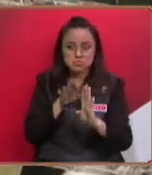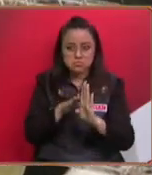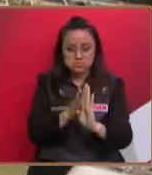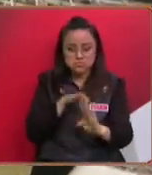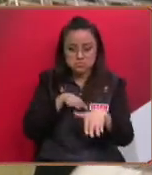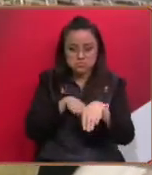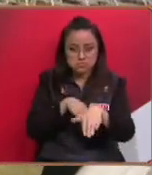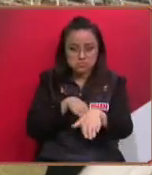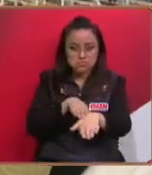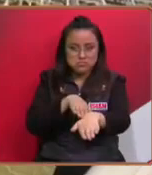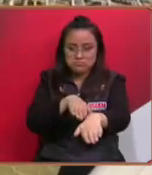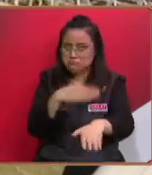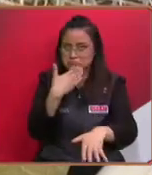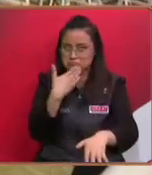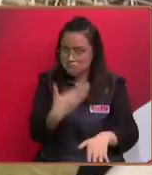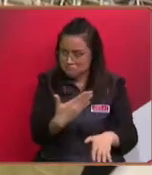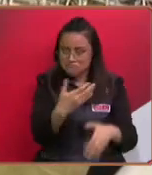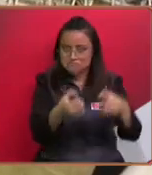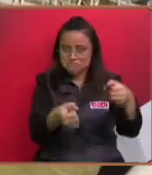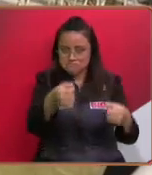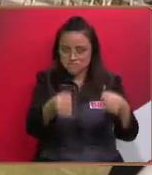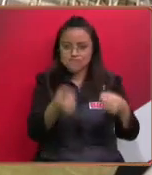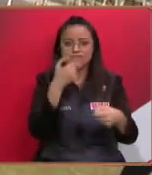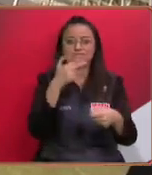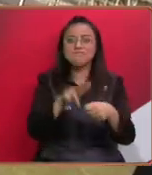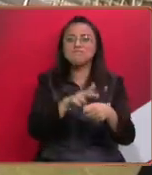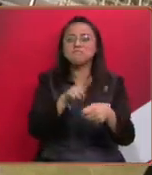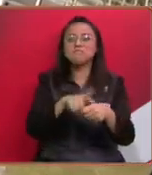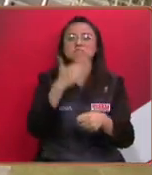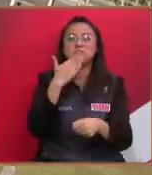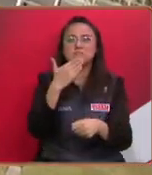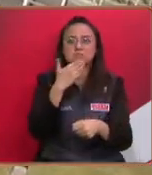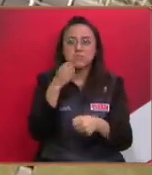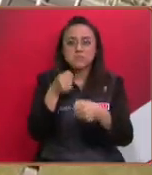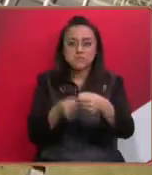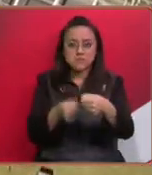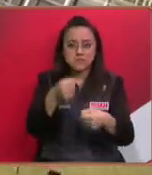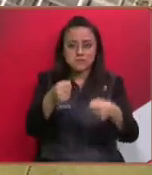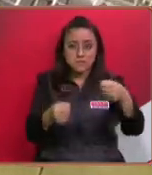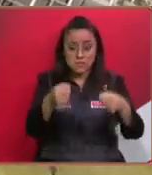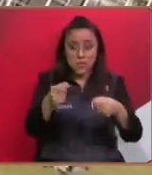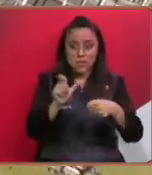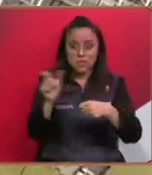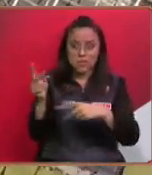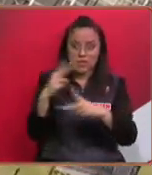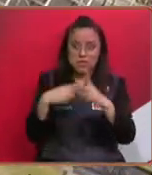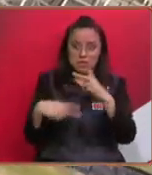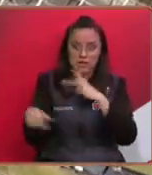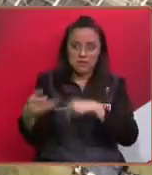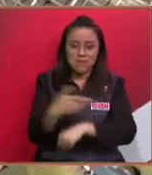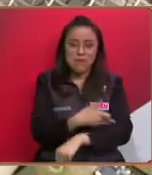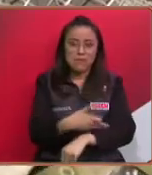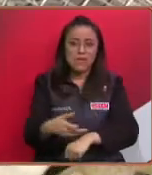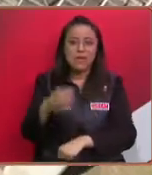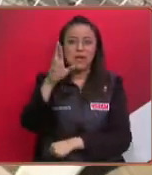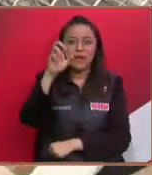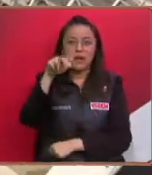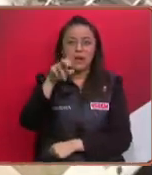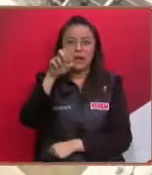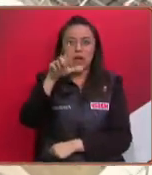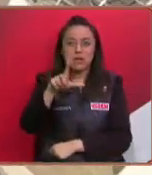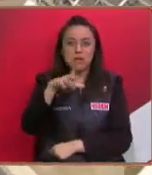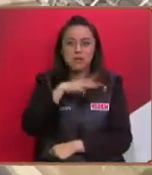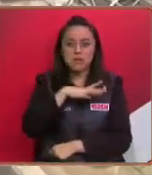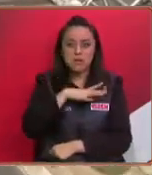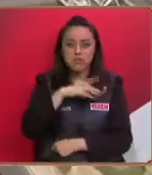llevan, fantástico. Y todos formaditos y a la velocidad permitida, ¿eh? Y estas unidades... Cuando llegaron, como tú nos dices, la familia Renault puso en